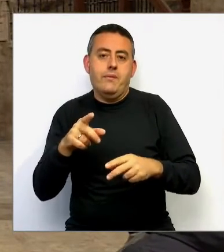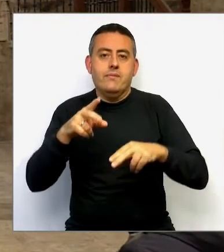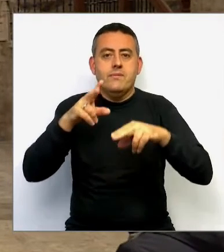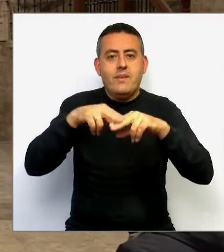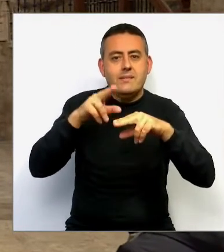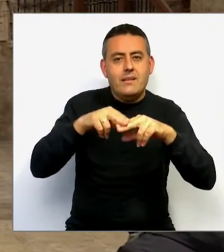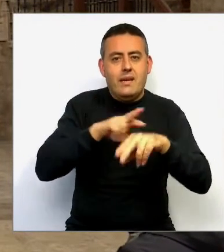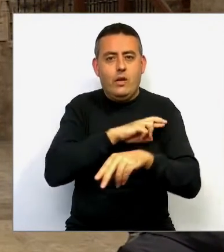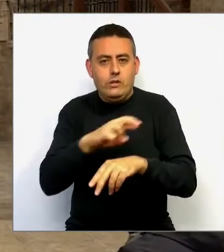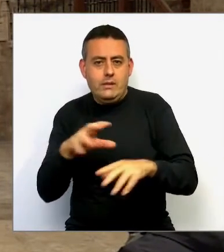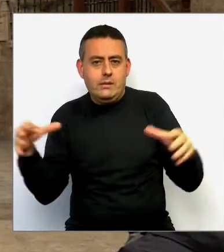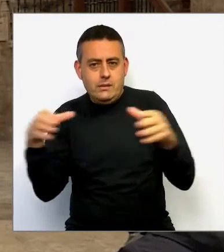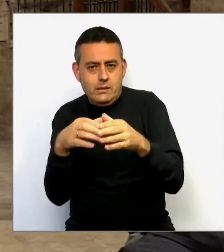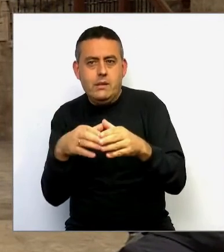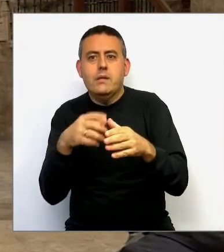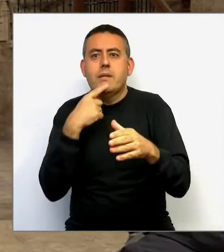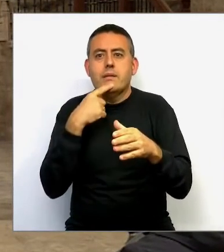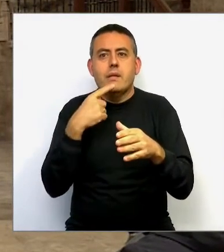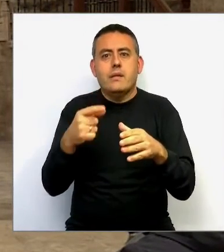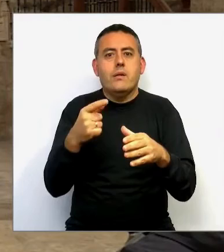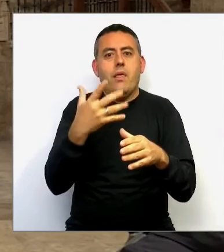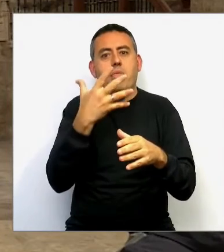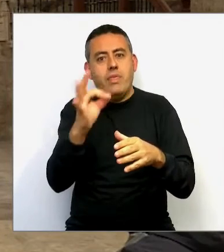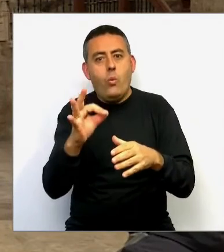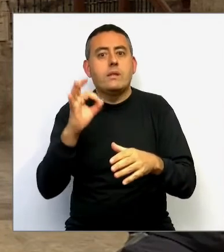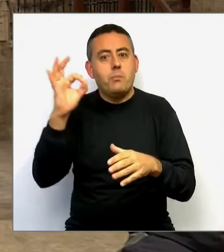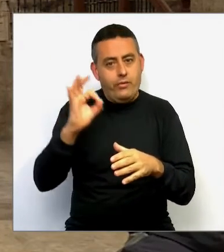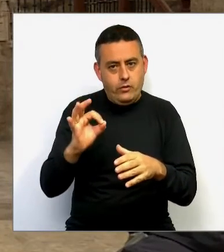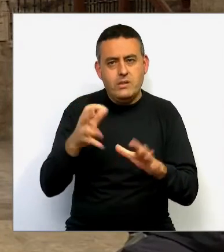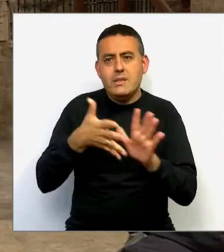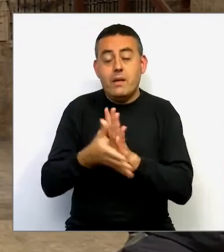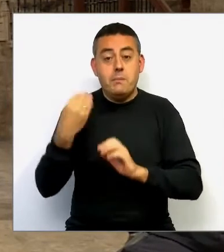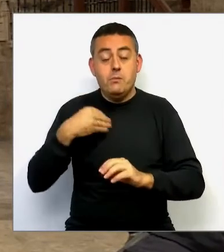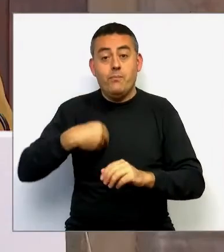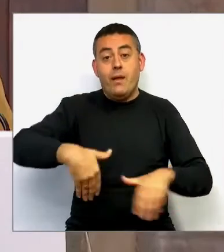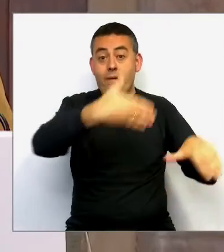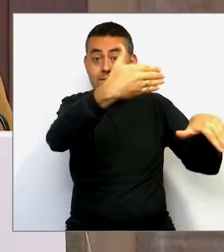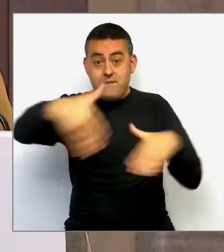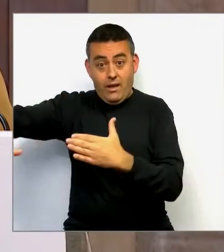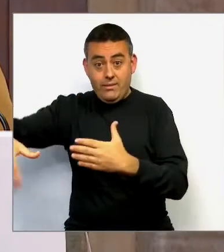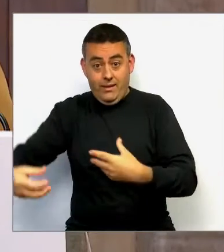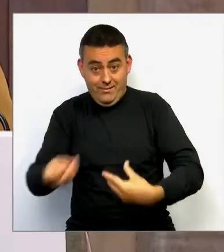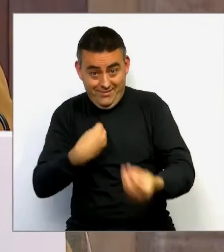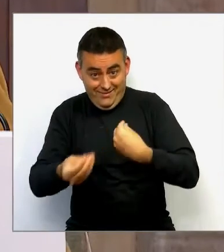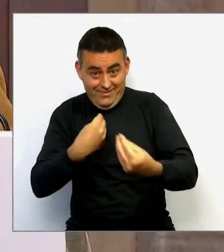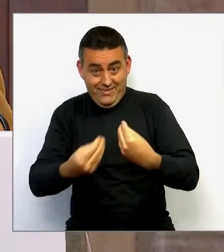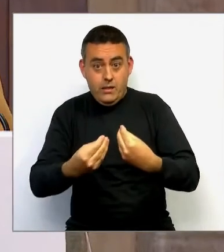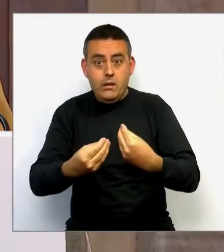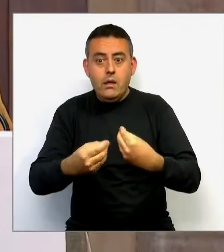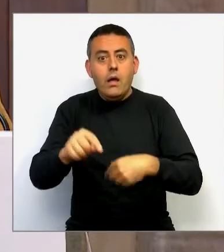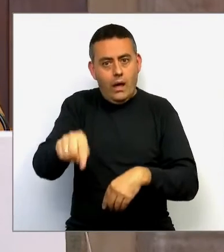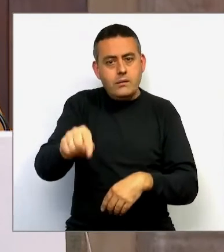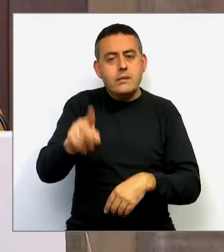pero ¿això también se aplicará a los salones de banquets? Sí, bueno, en cuanto a esta pregunta, efectivamente,